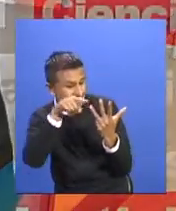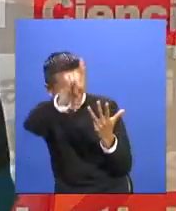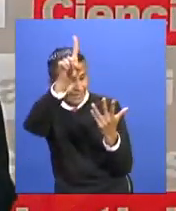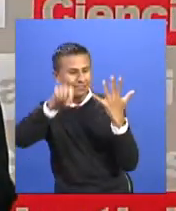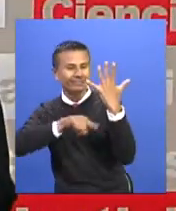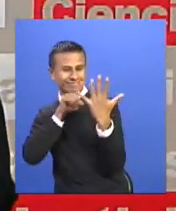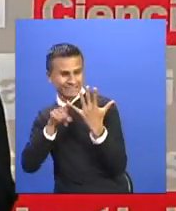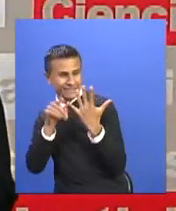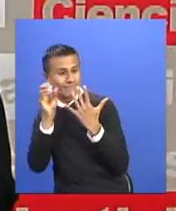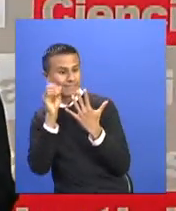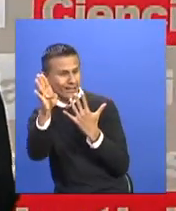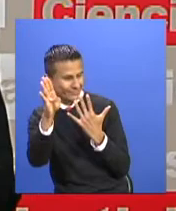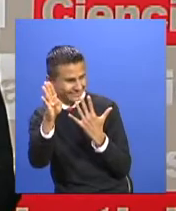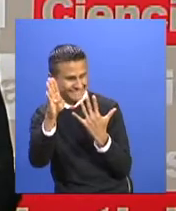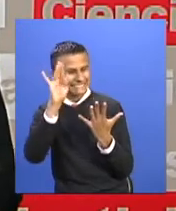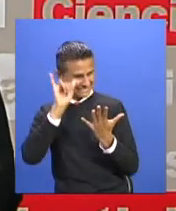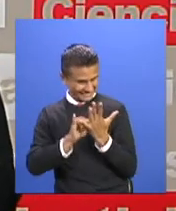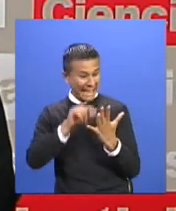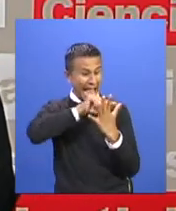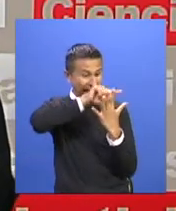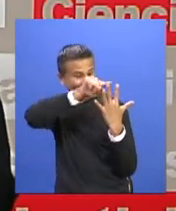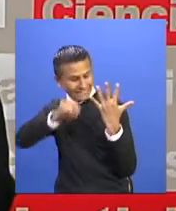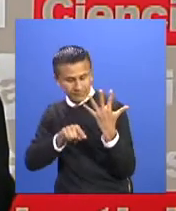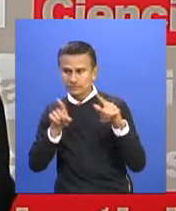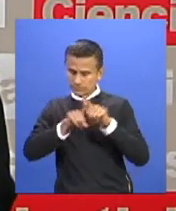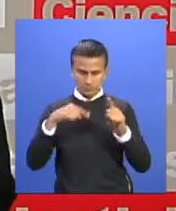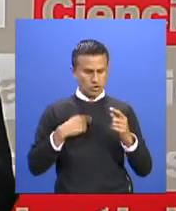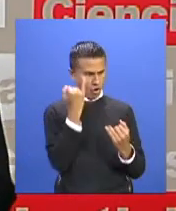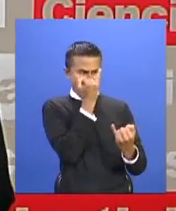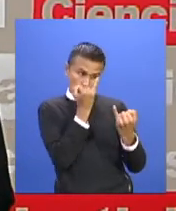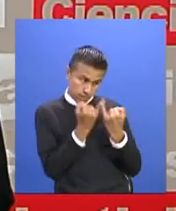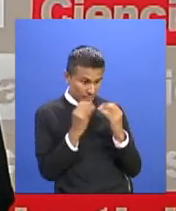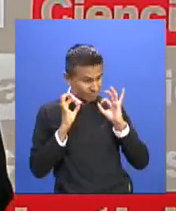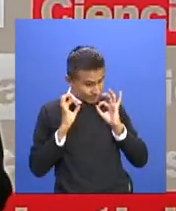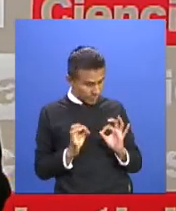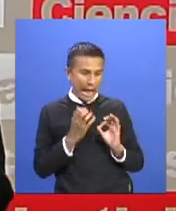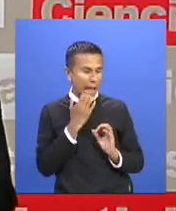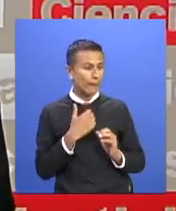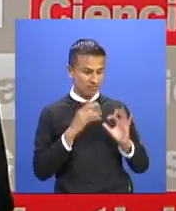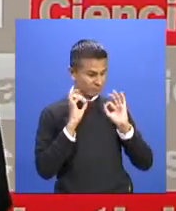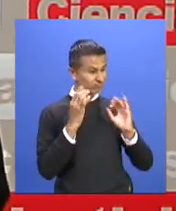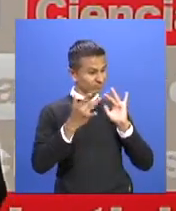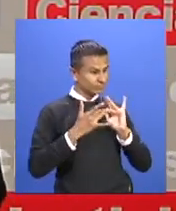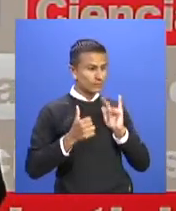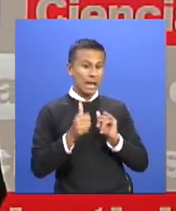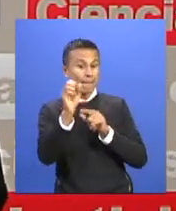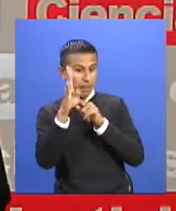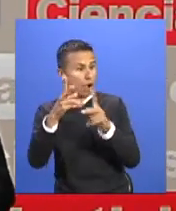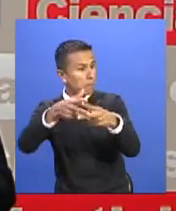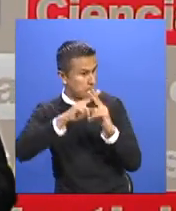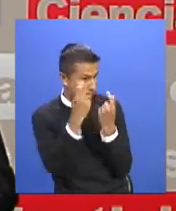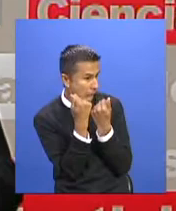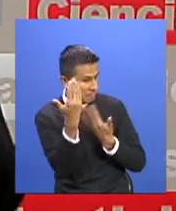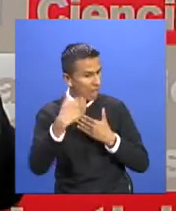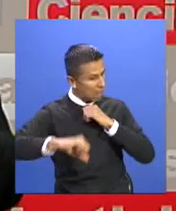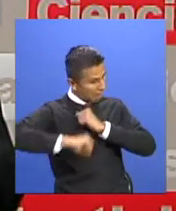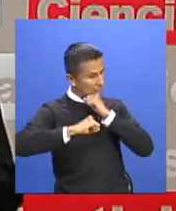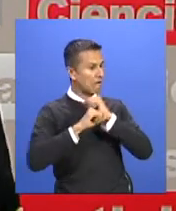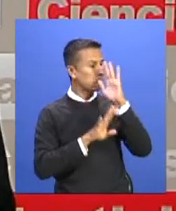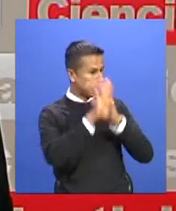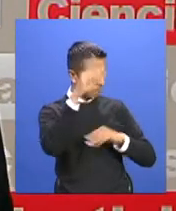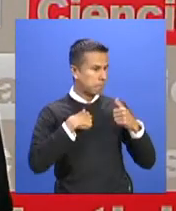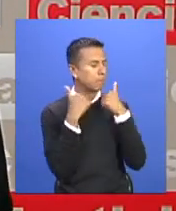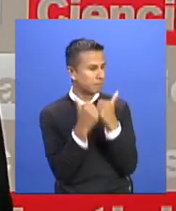banca. Y entonces ahí aparece el concepto de reputación. Cuando yo tengo una buena reputación financiera, el banco me presta para que yo apalanque mi